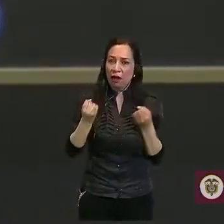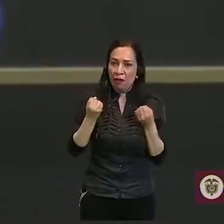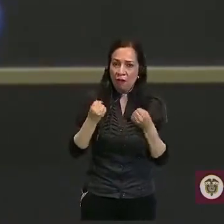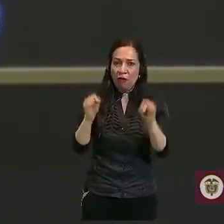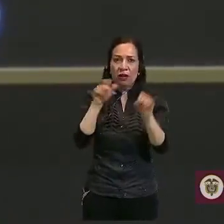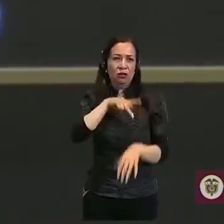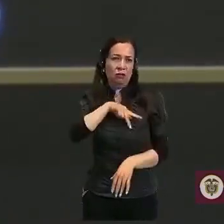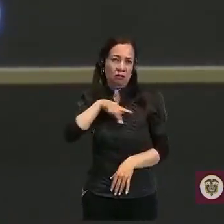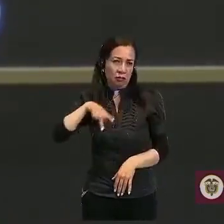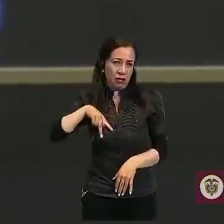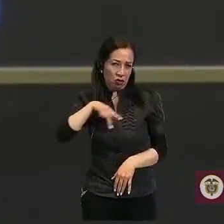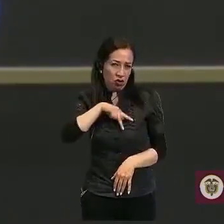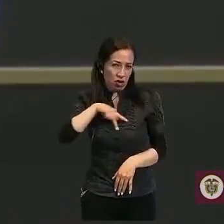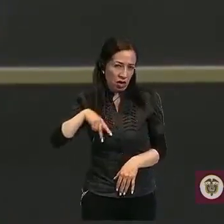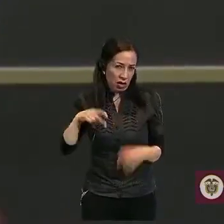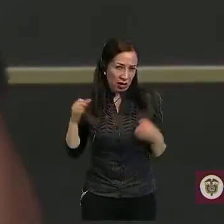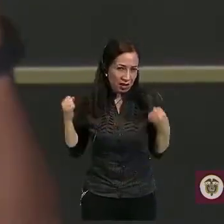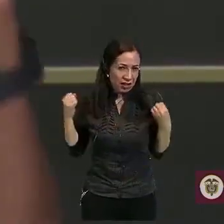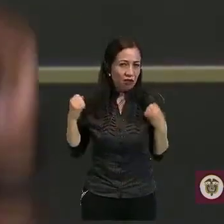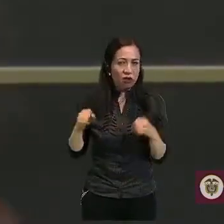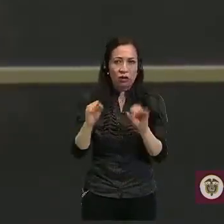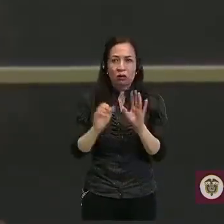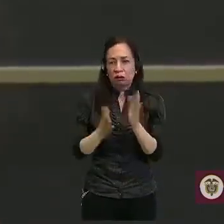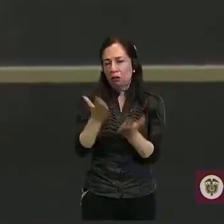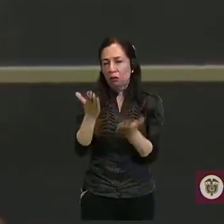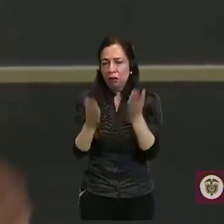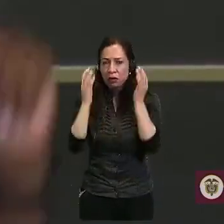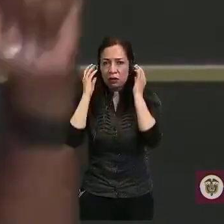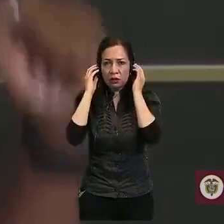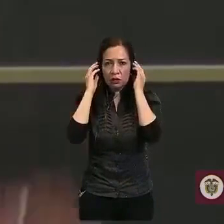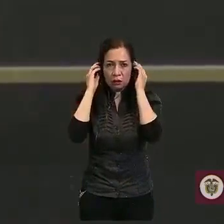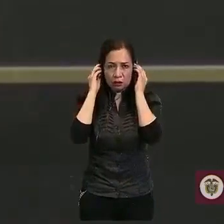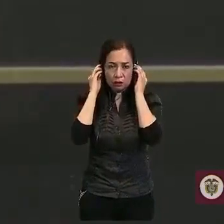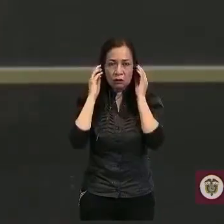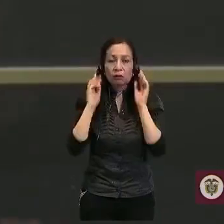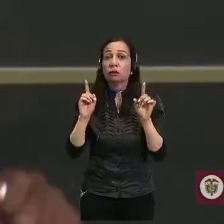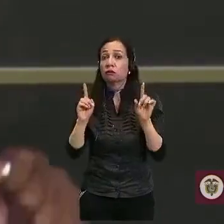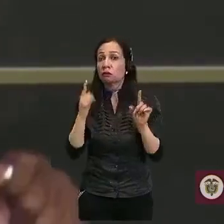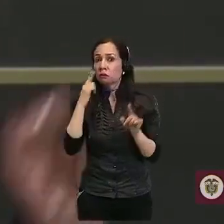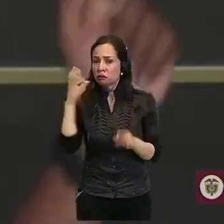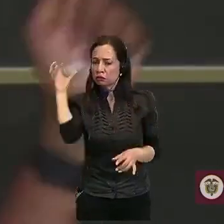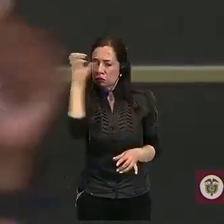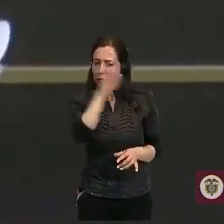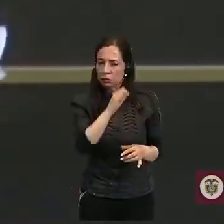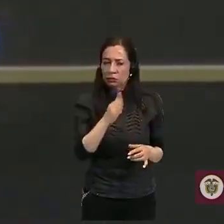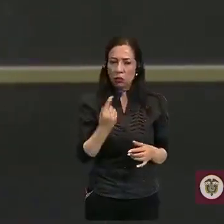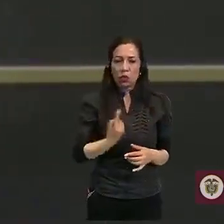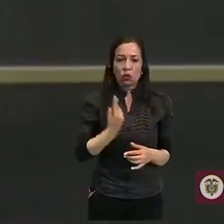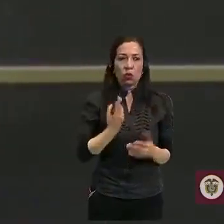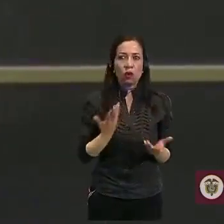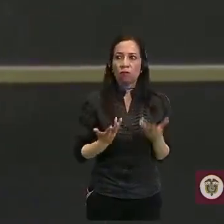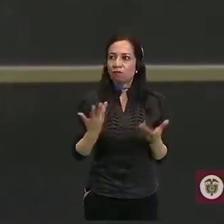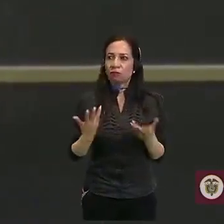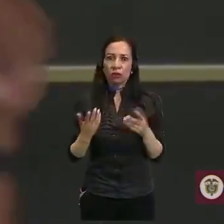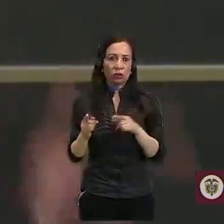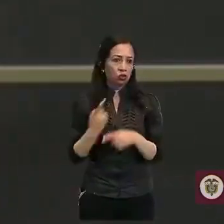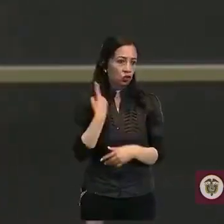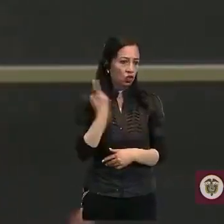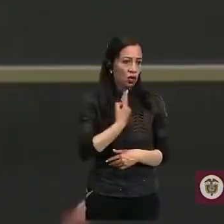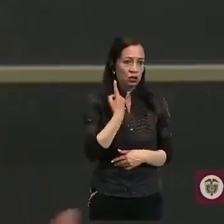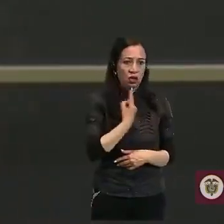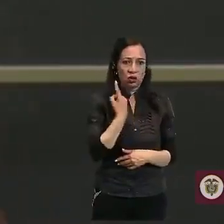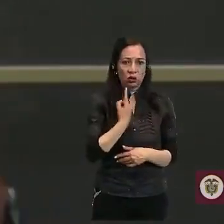personal. Pero cuando te das cuenta que eres la única y que no es fácil para otros estar allí,